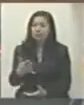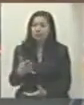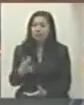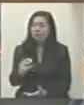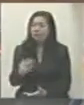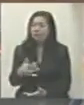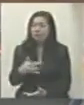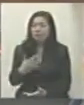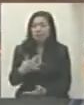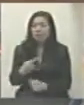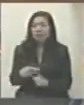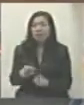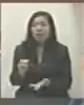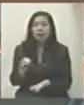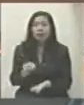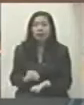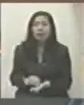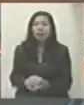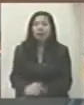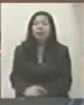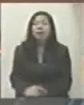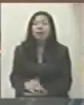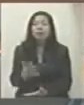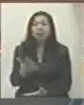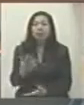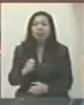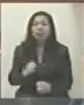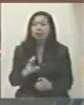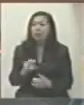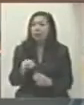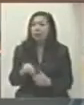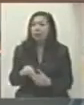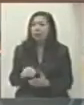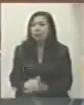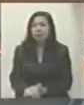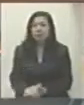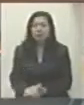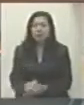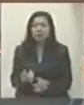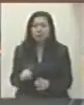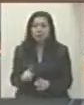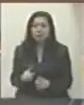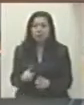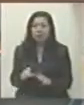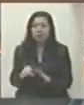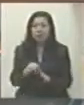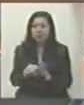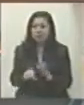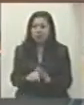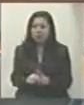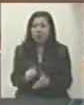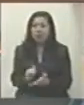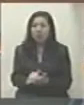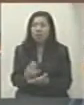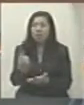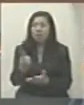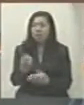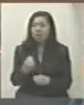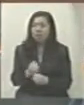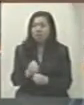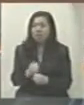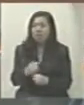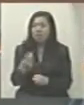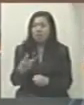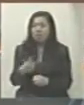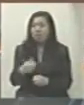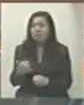no tiene sentido, pero además estos 5 criterios no están planteados de acuerdo al mandato constitucional, que primero es el laboral y